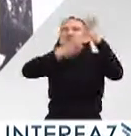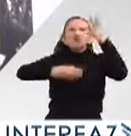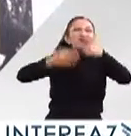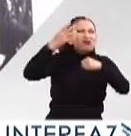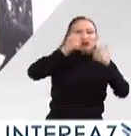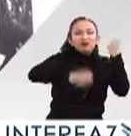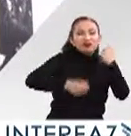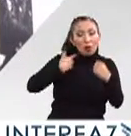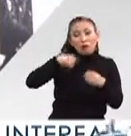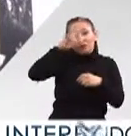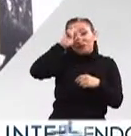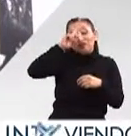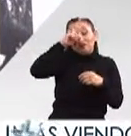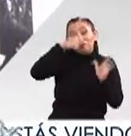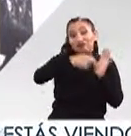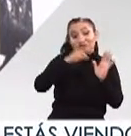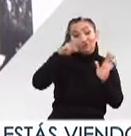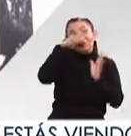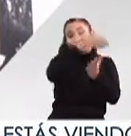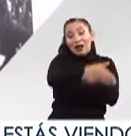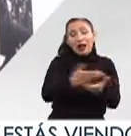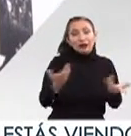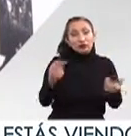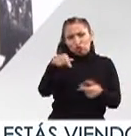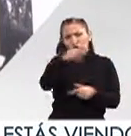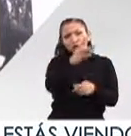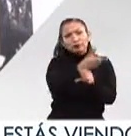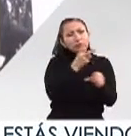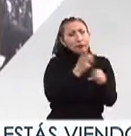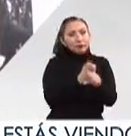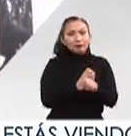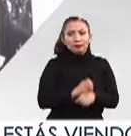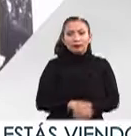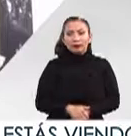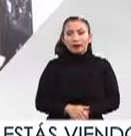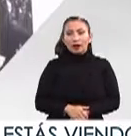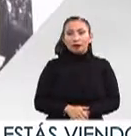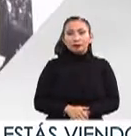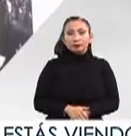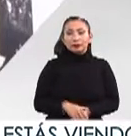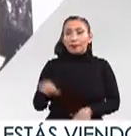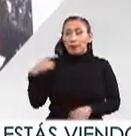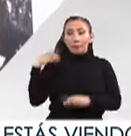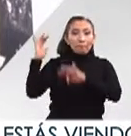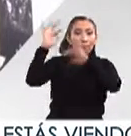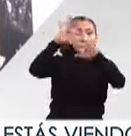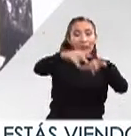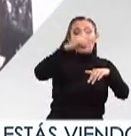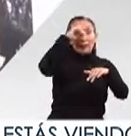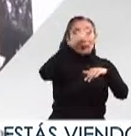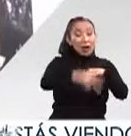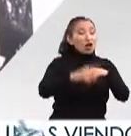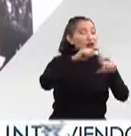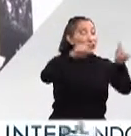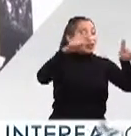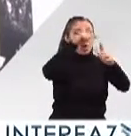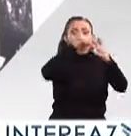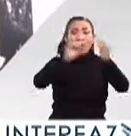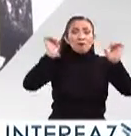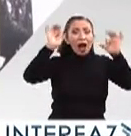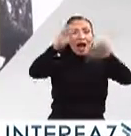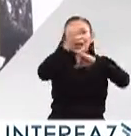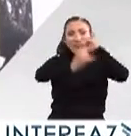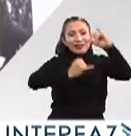que esa recomendación también es muy importante que nos la hagas porque pues obviamente llega gente de todo el país, seguramente